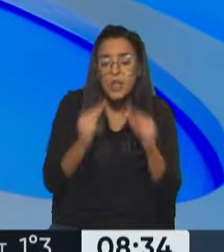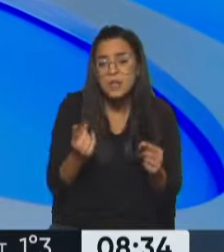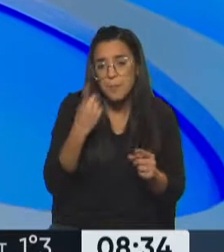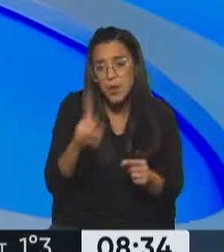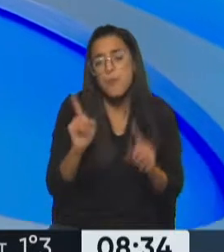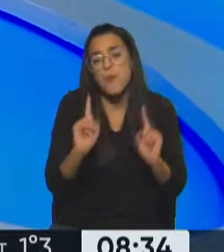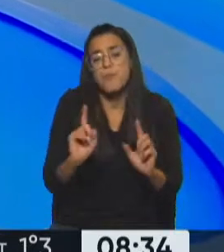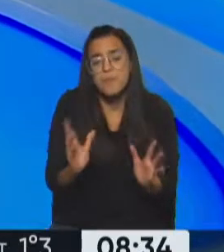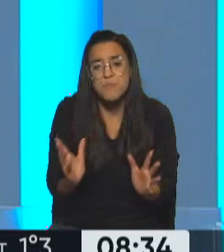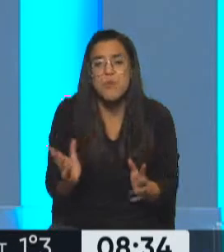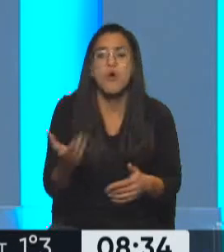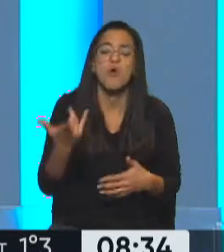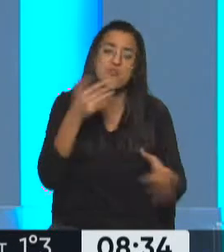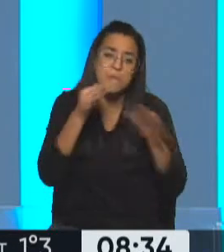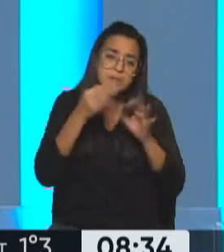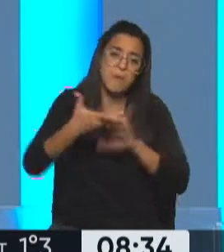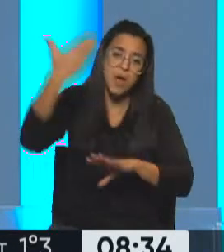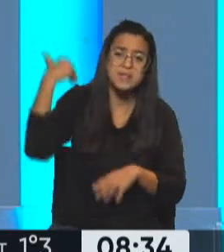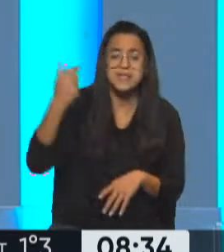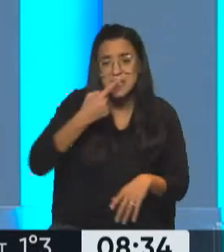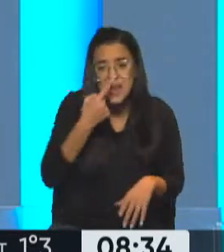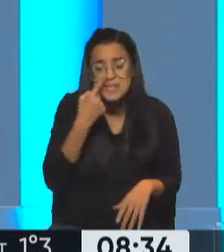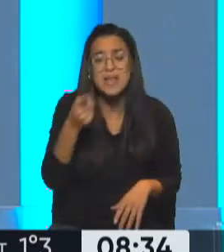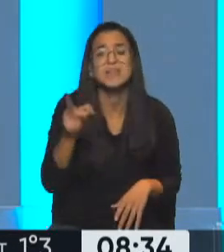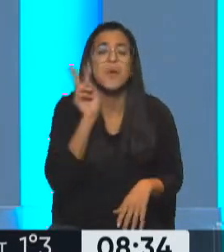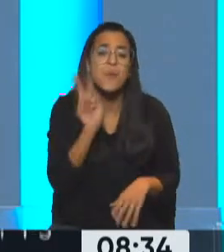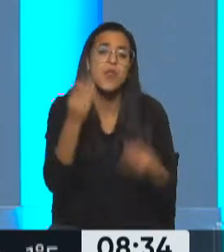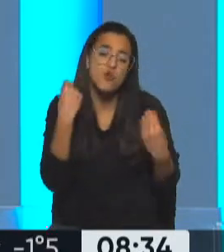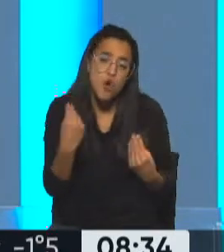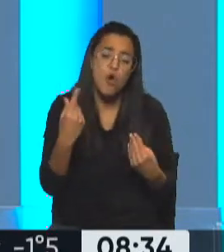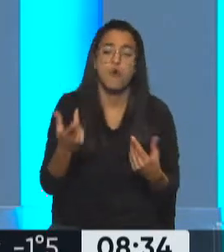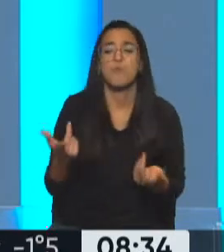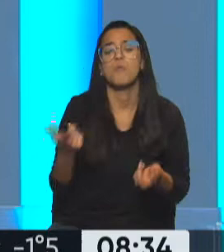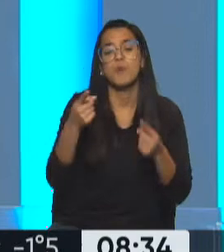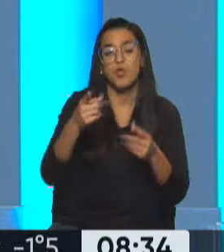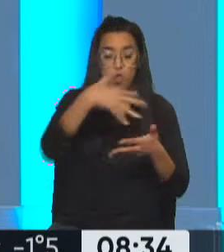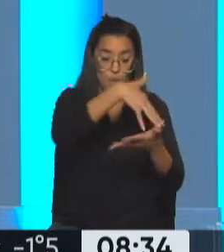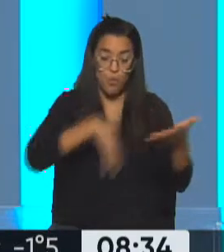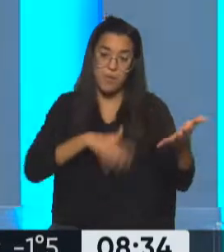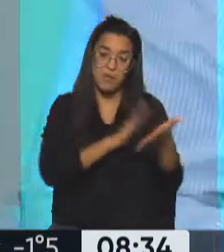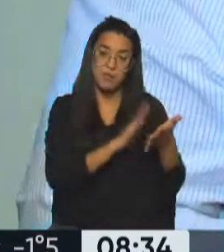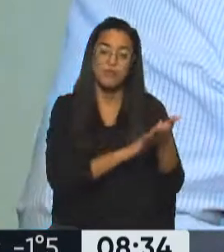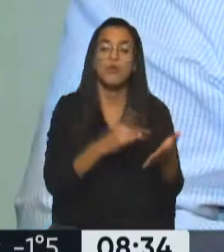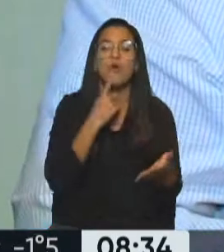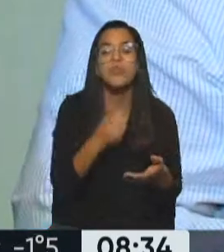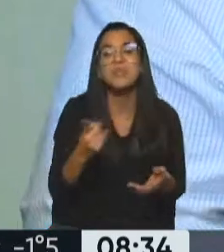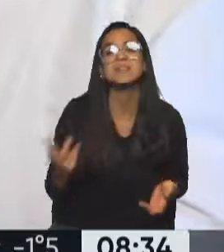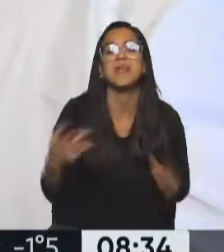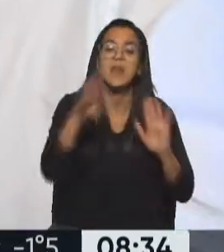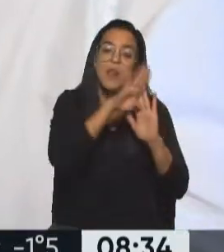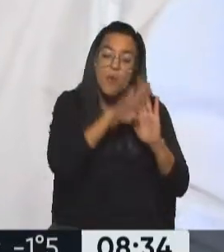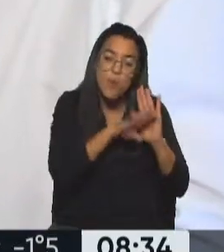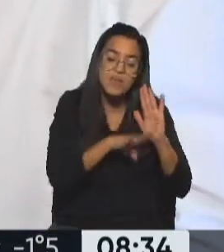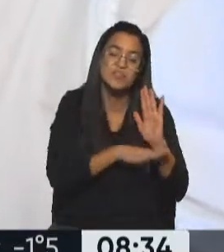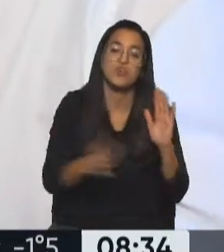lo que veníamos conversando, es interesante ver cuáles son las banderas que levantan. En el documento hablan de las regulaciones